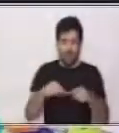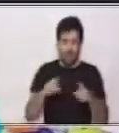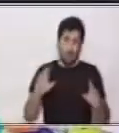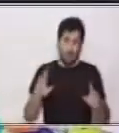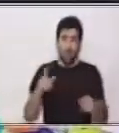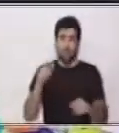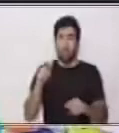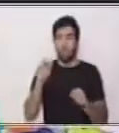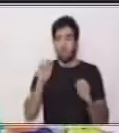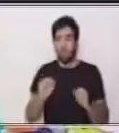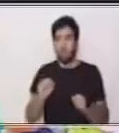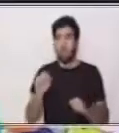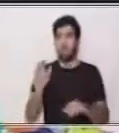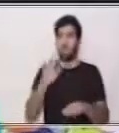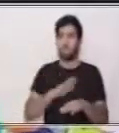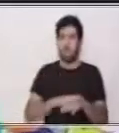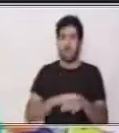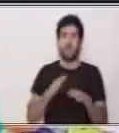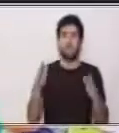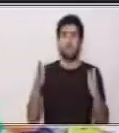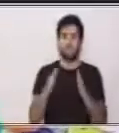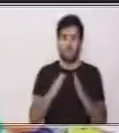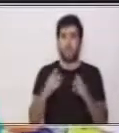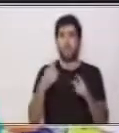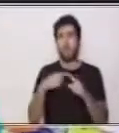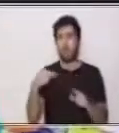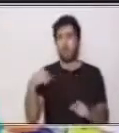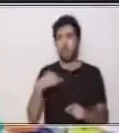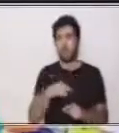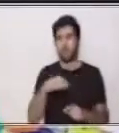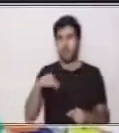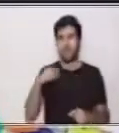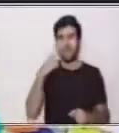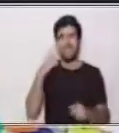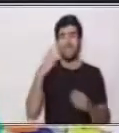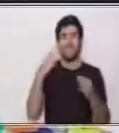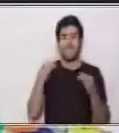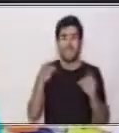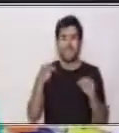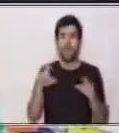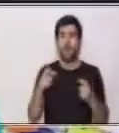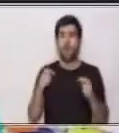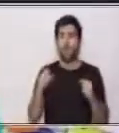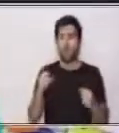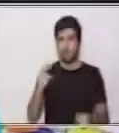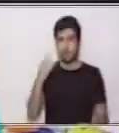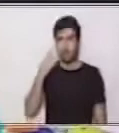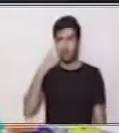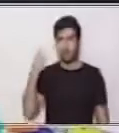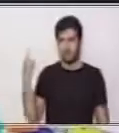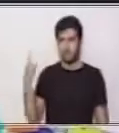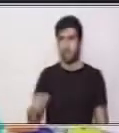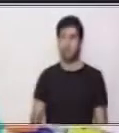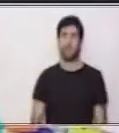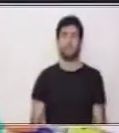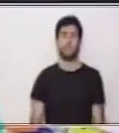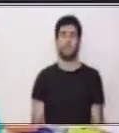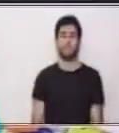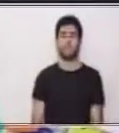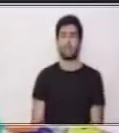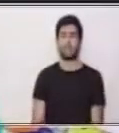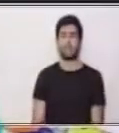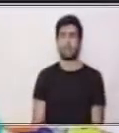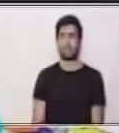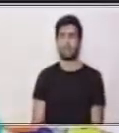pequeña. En este caso, vamos a tratar de colocar, entonces,